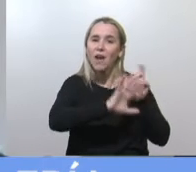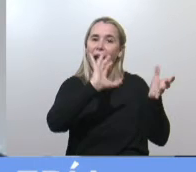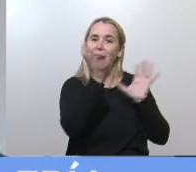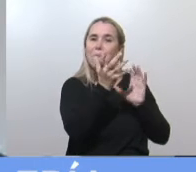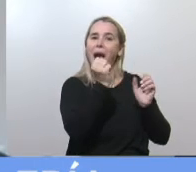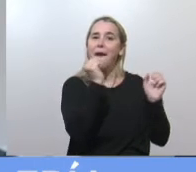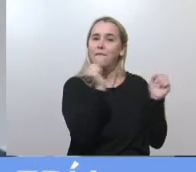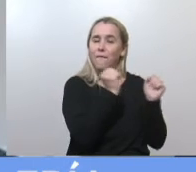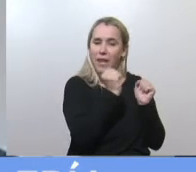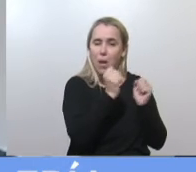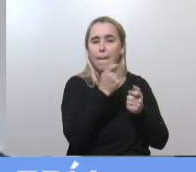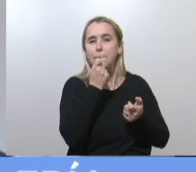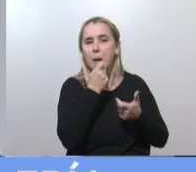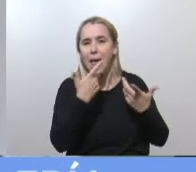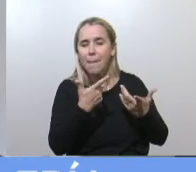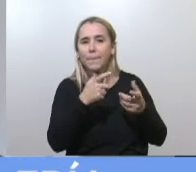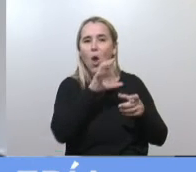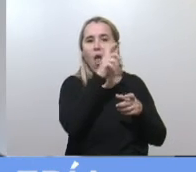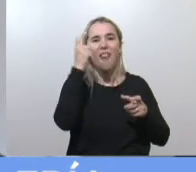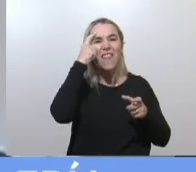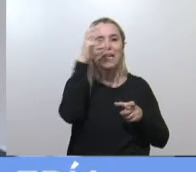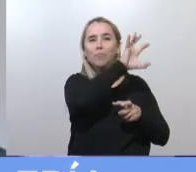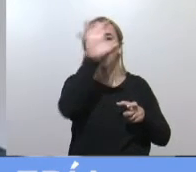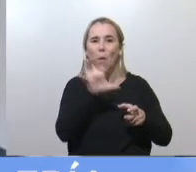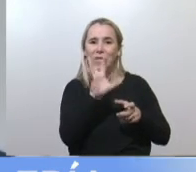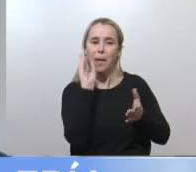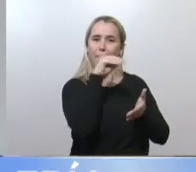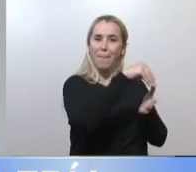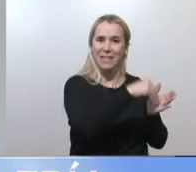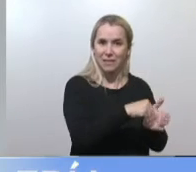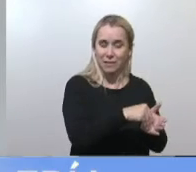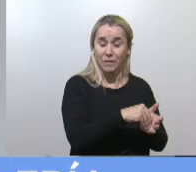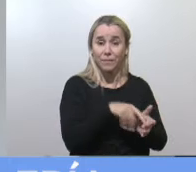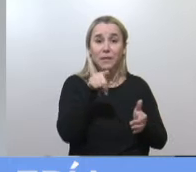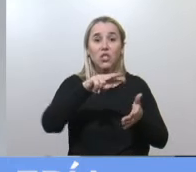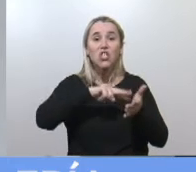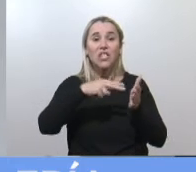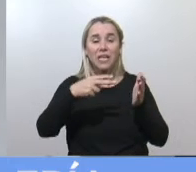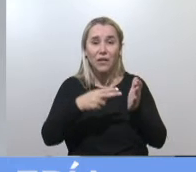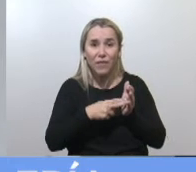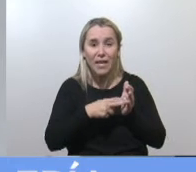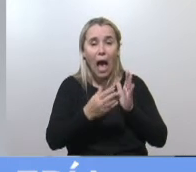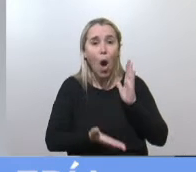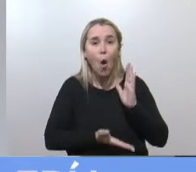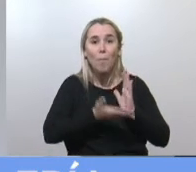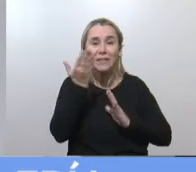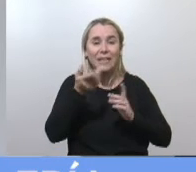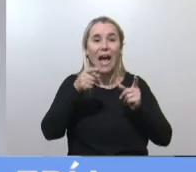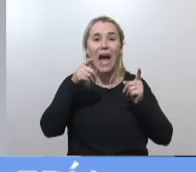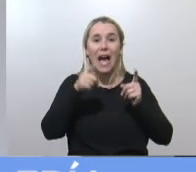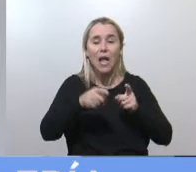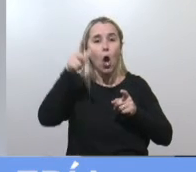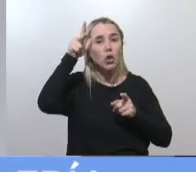abarcando así a localidades de 10 provincias más. Ello significará aumentar la cobertura del régimen